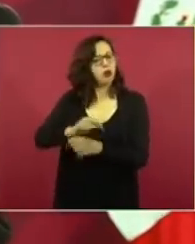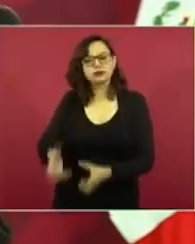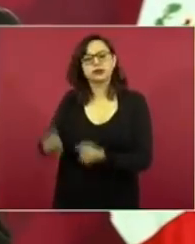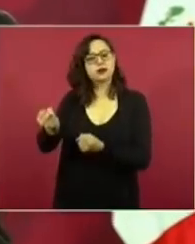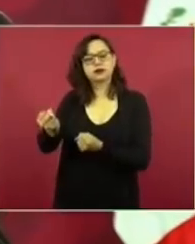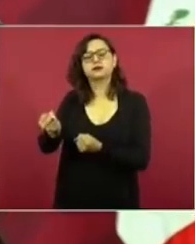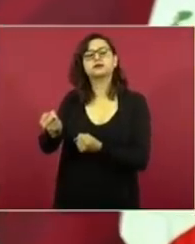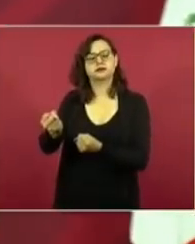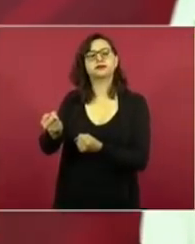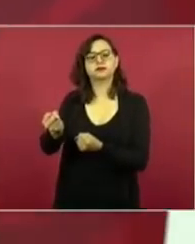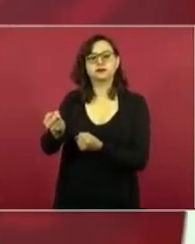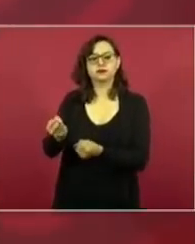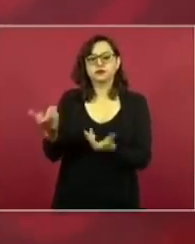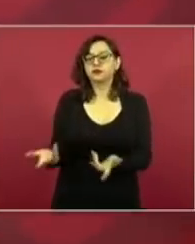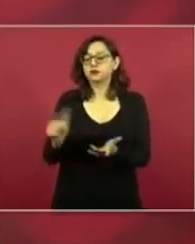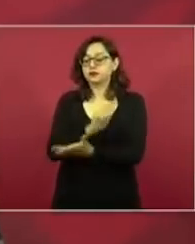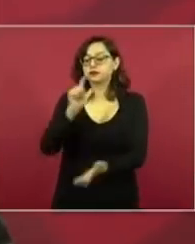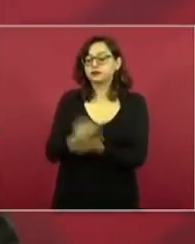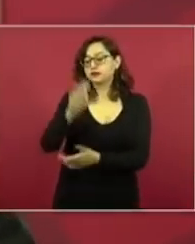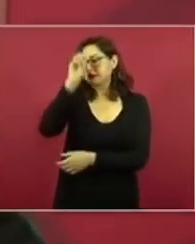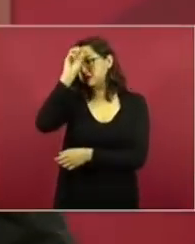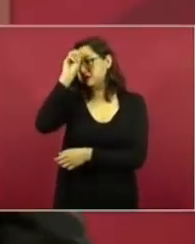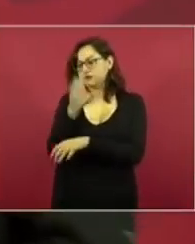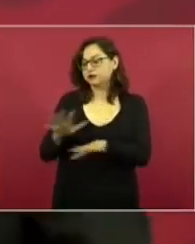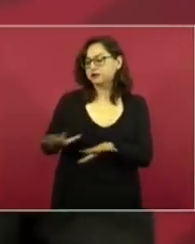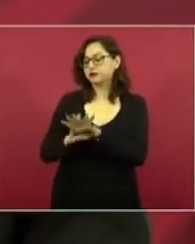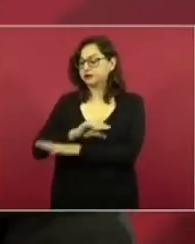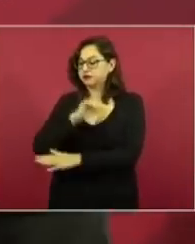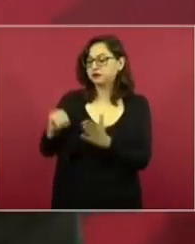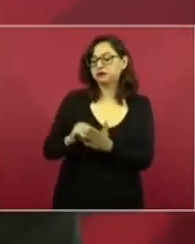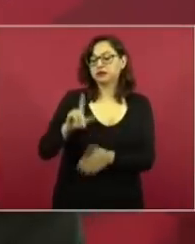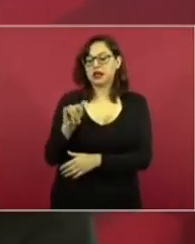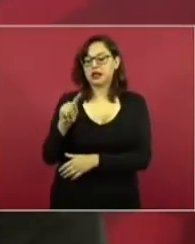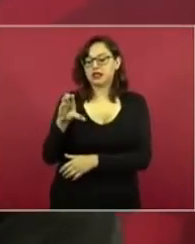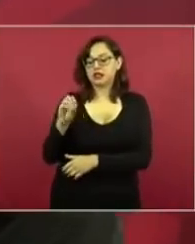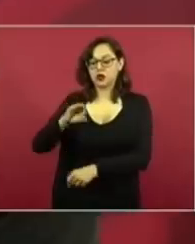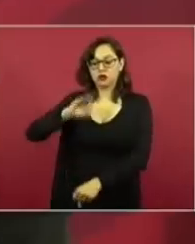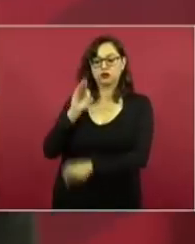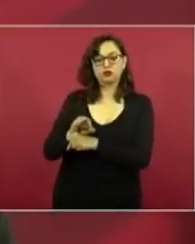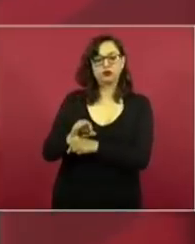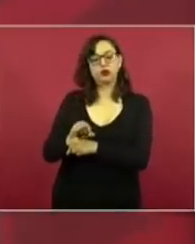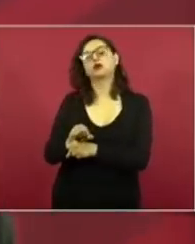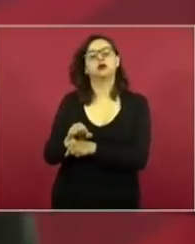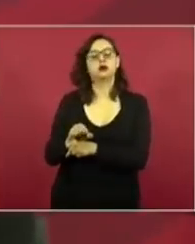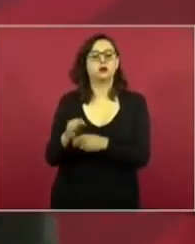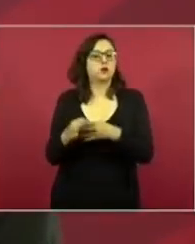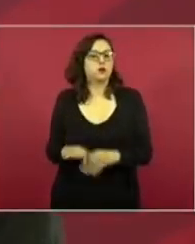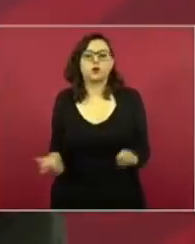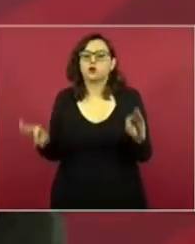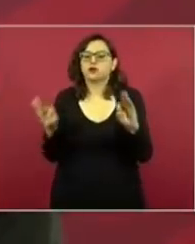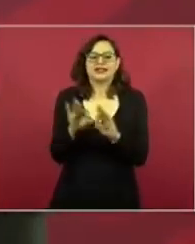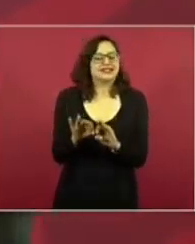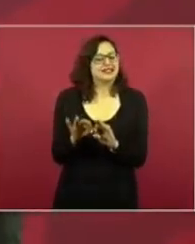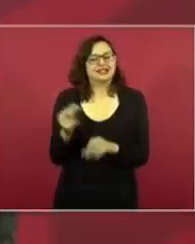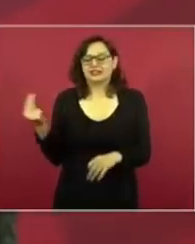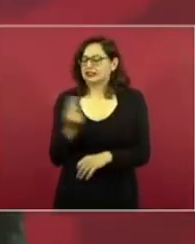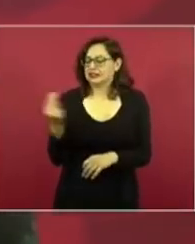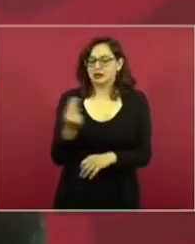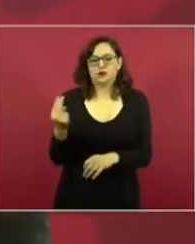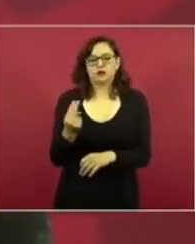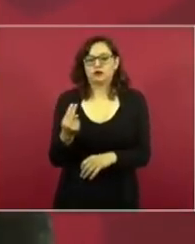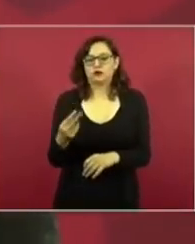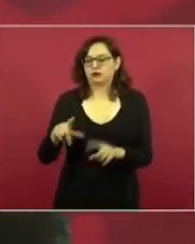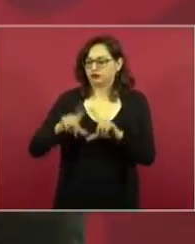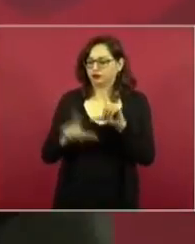Porque para esa reforma a la ley minera y proteger el litio, porque es un mineral estratégico para el